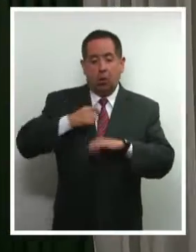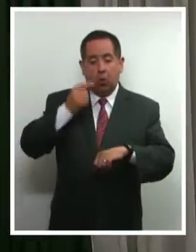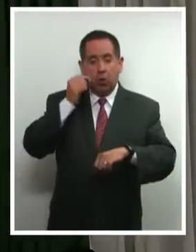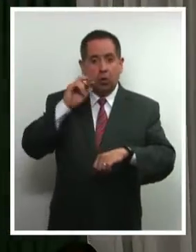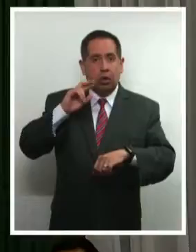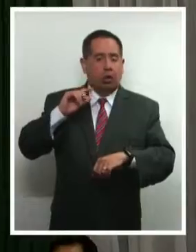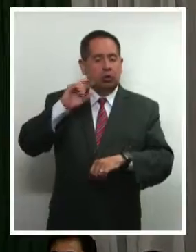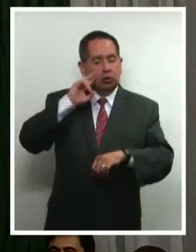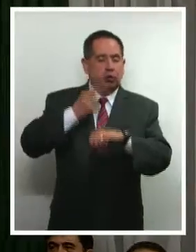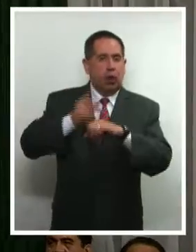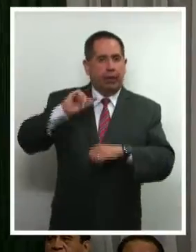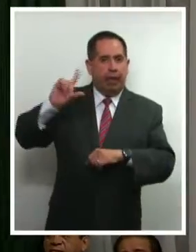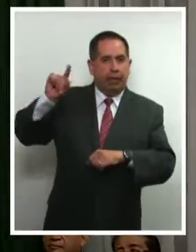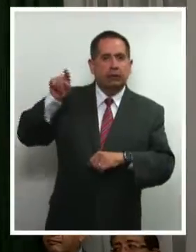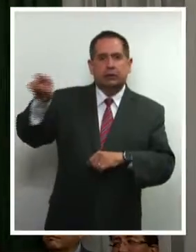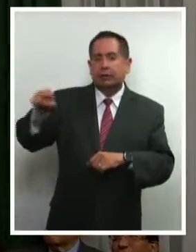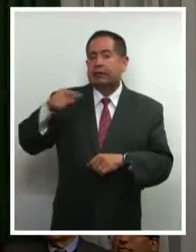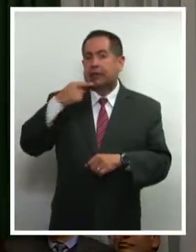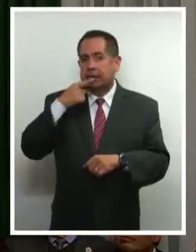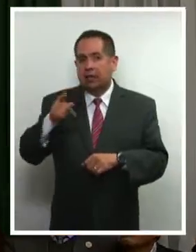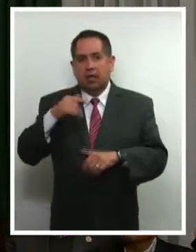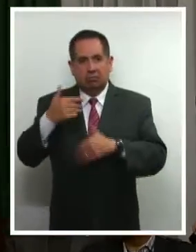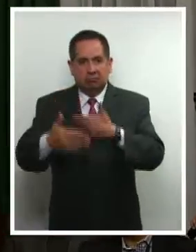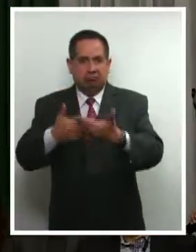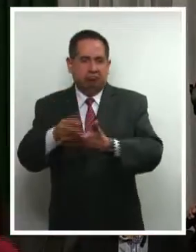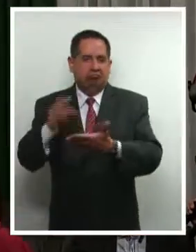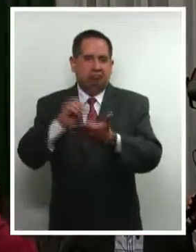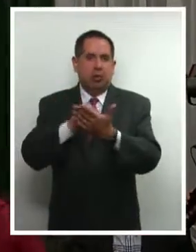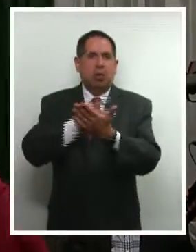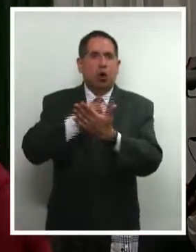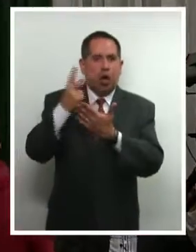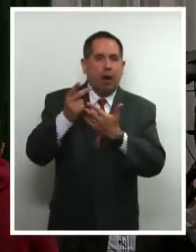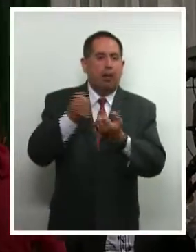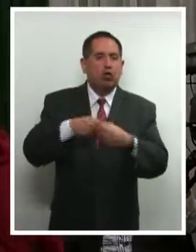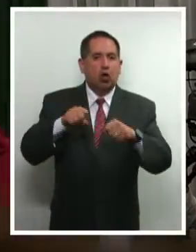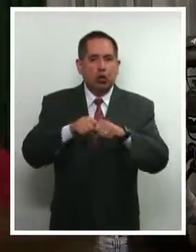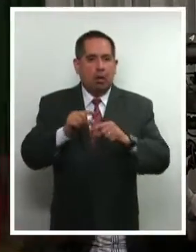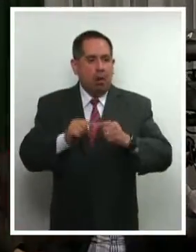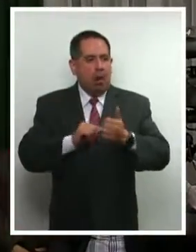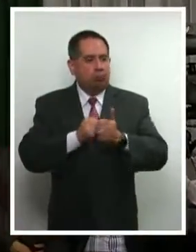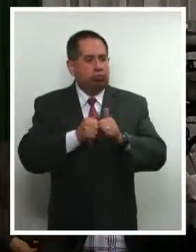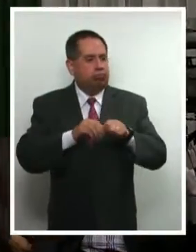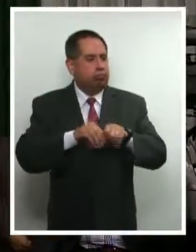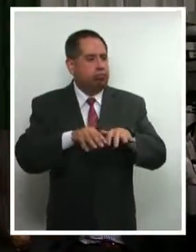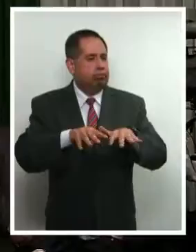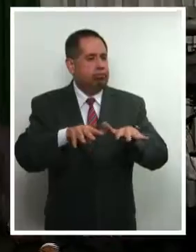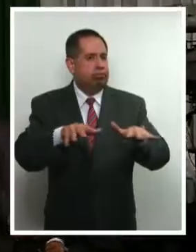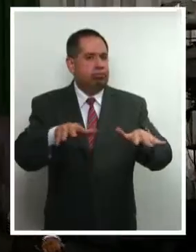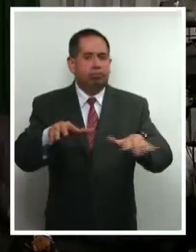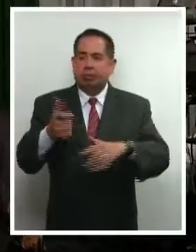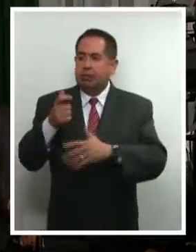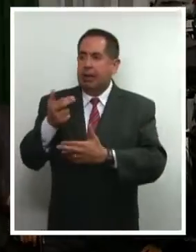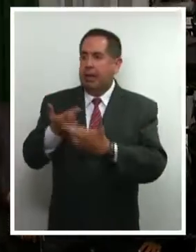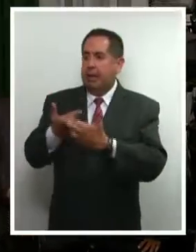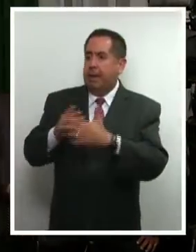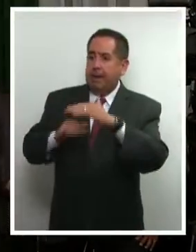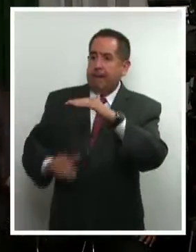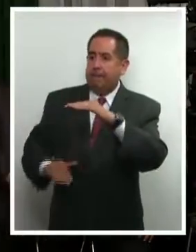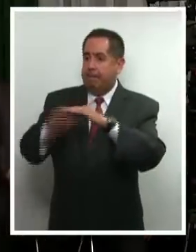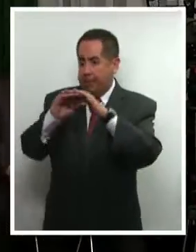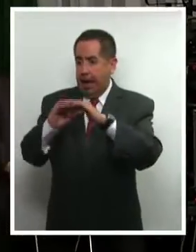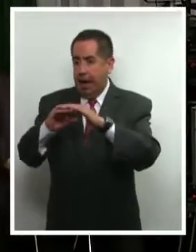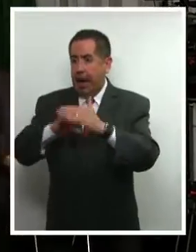garantizarán progresivamente la implementación de los programas sociales hasta el máximo de los recursos públicos de